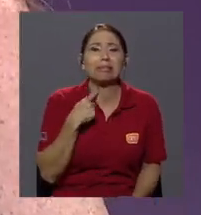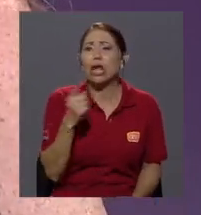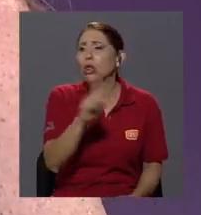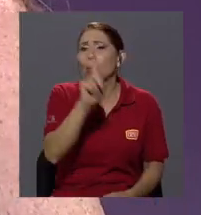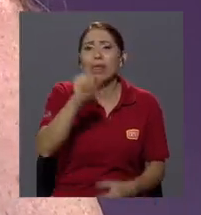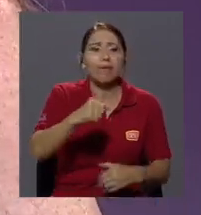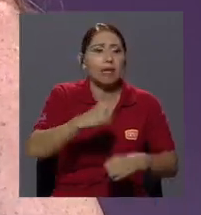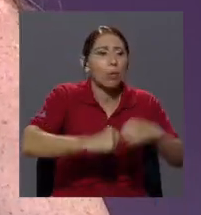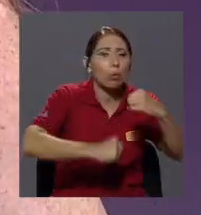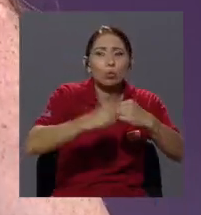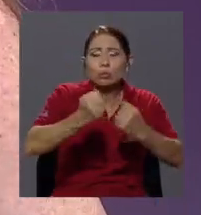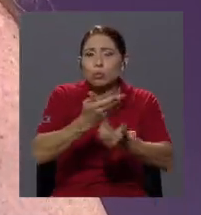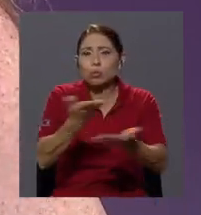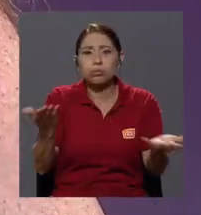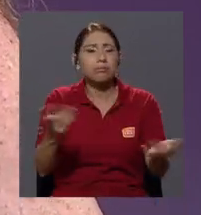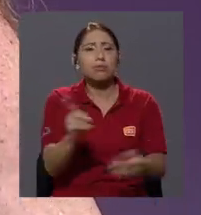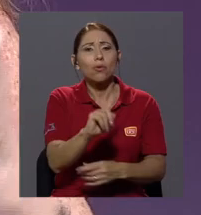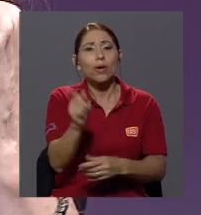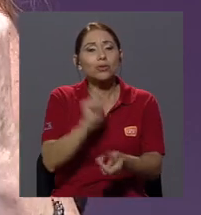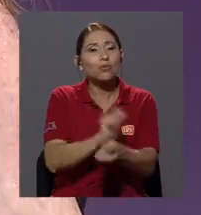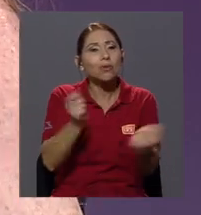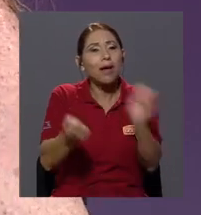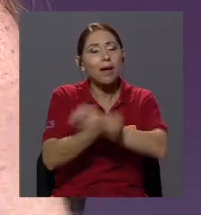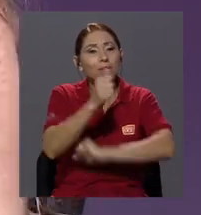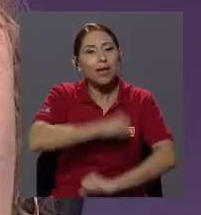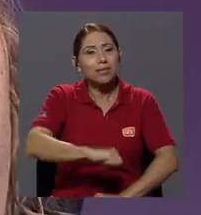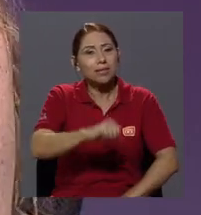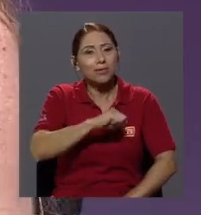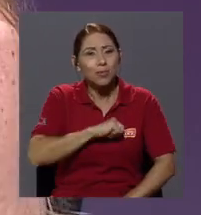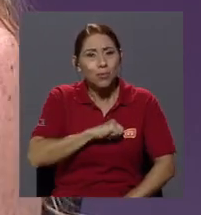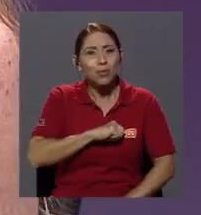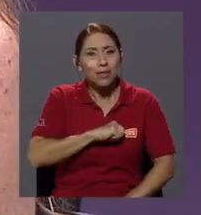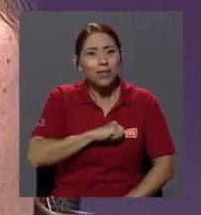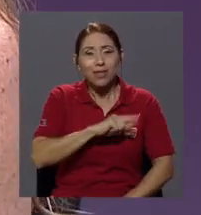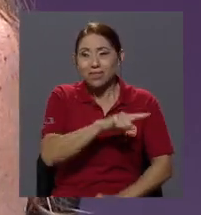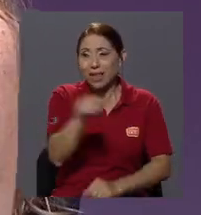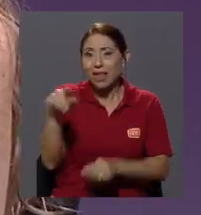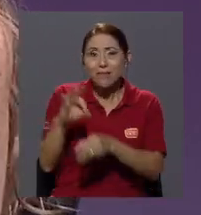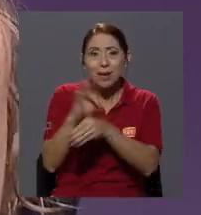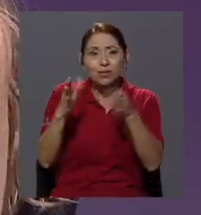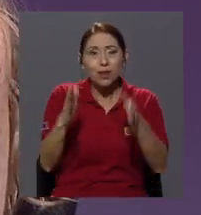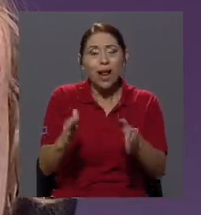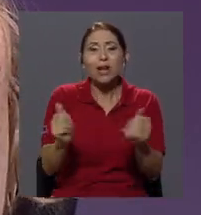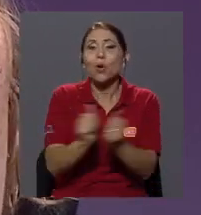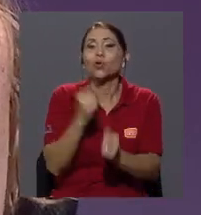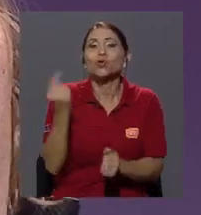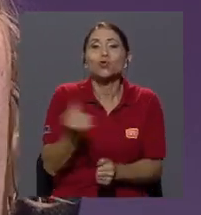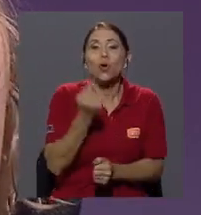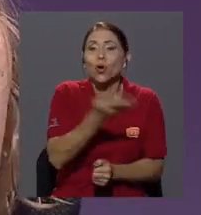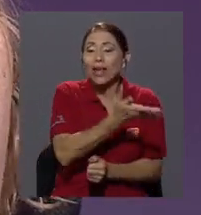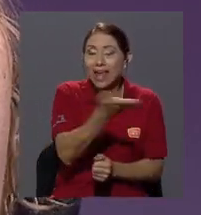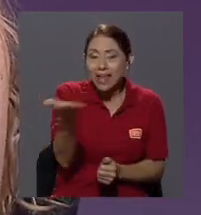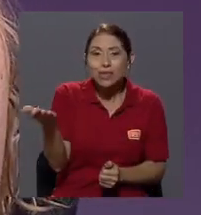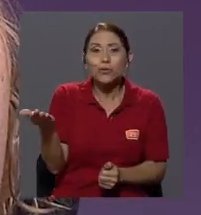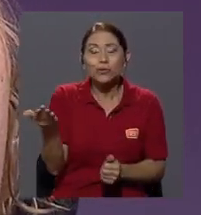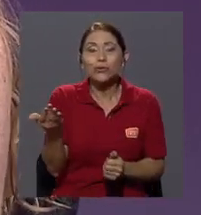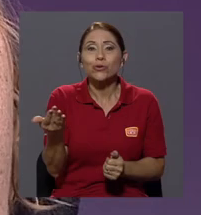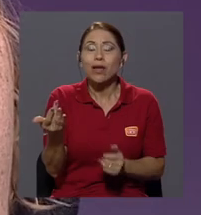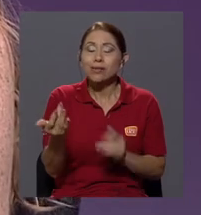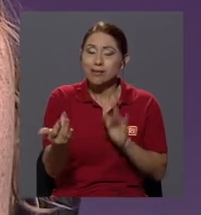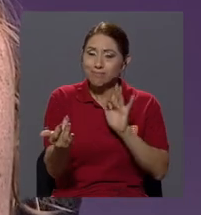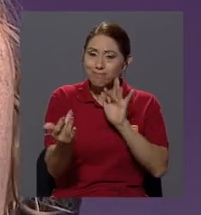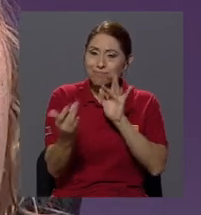actitud de parte del personal con solo que se mira se conecta el aprecio el respeto que